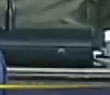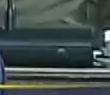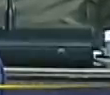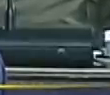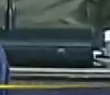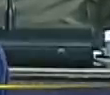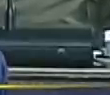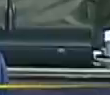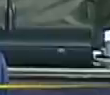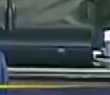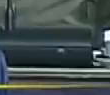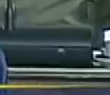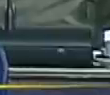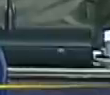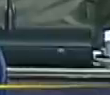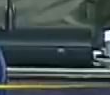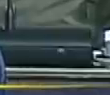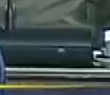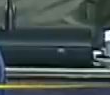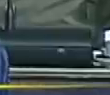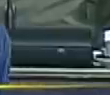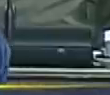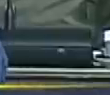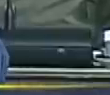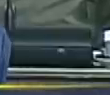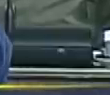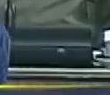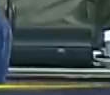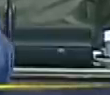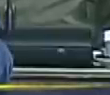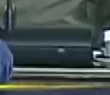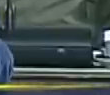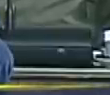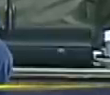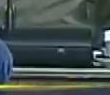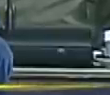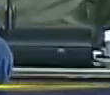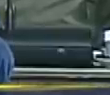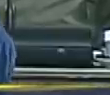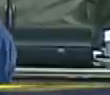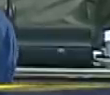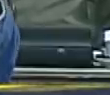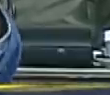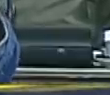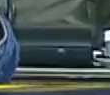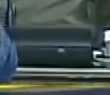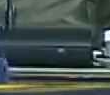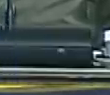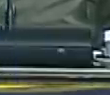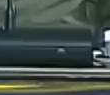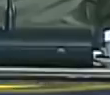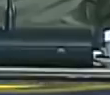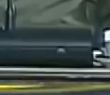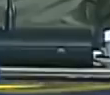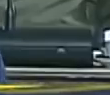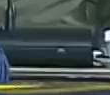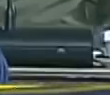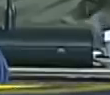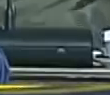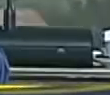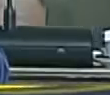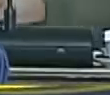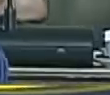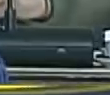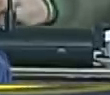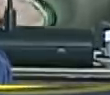solamente sancionar lo mal hecho, sino sancionar la corrupción abierta y descarada en la cual se convirtieron los gobernantes del